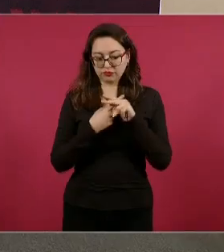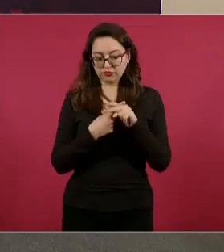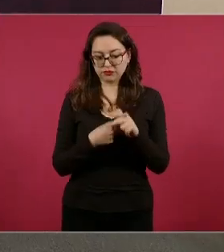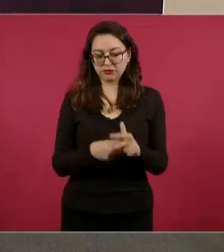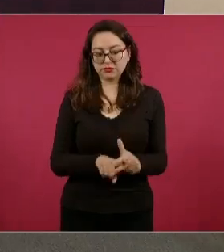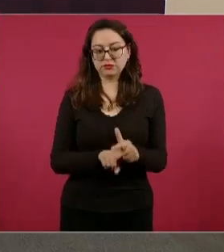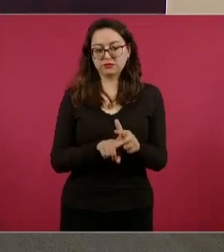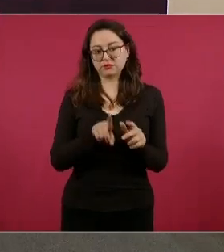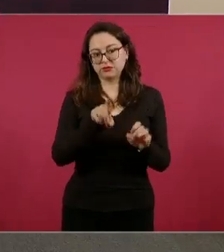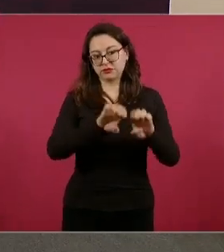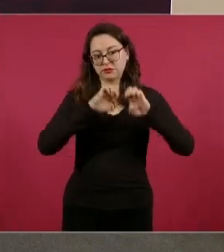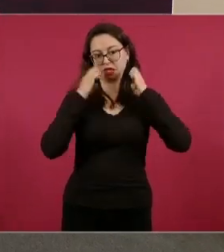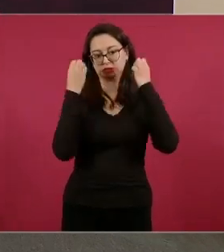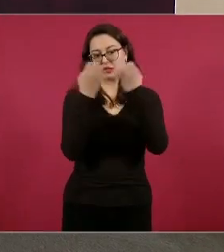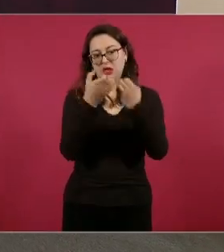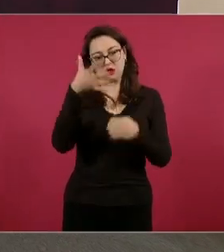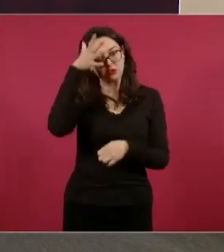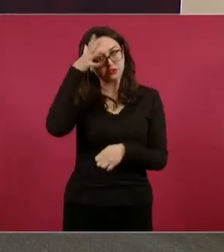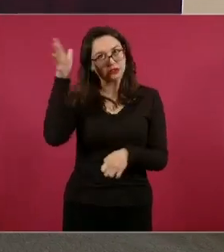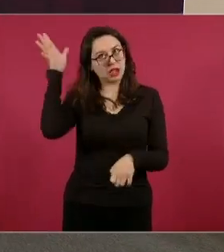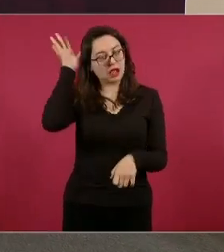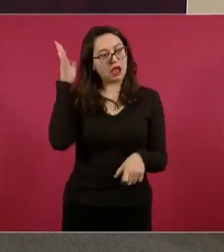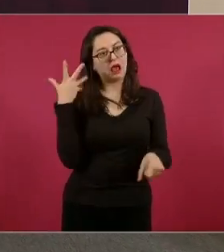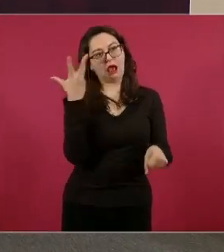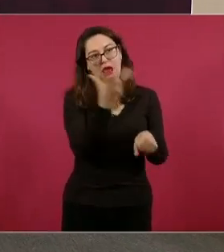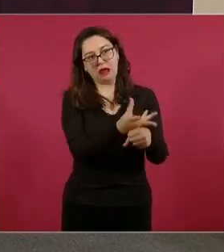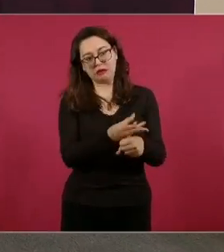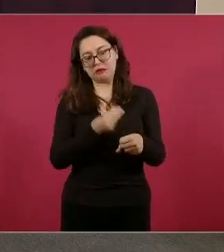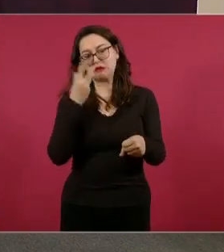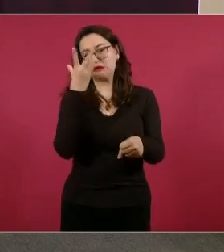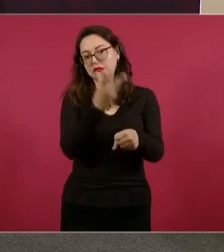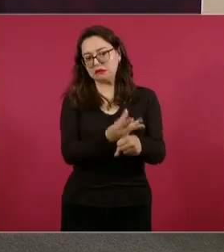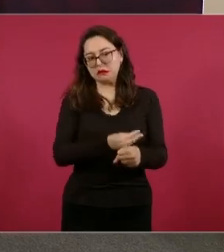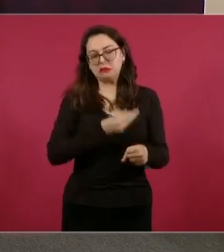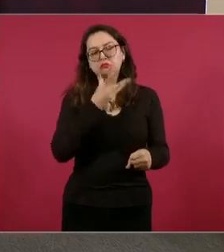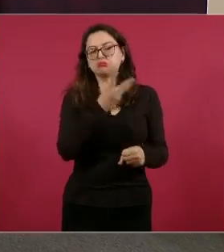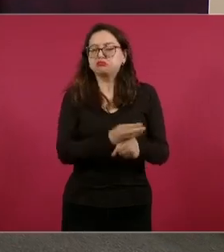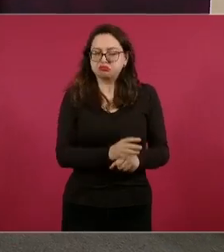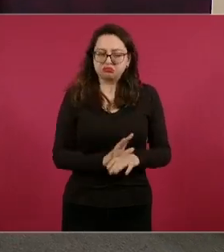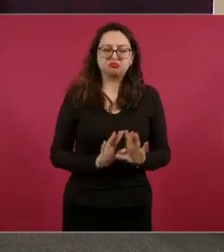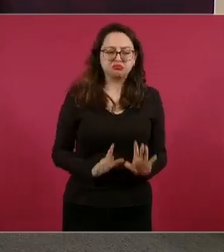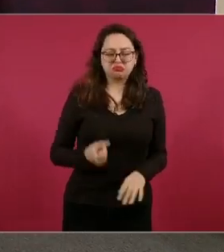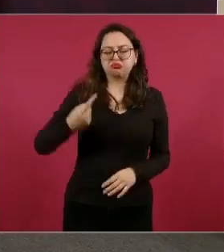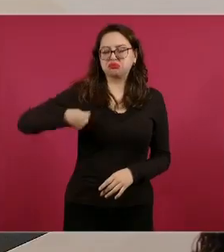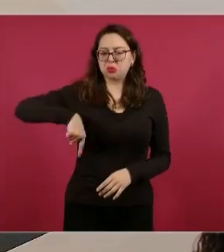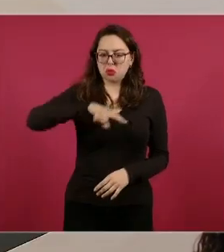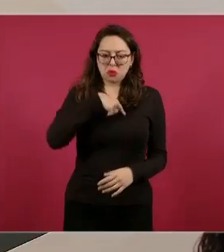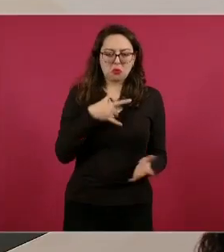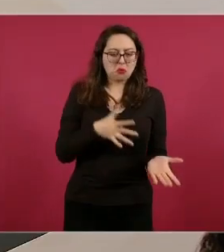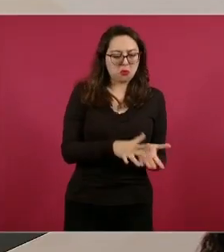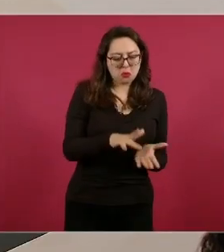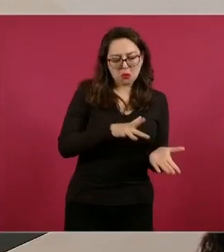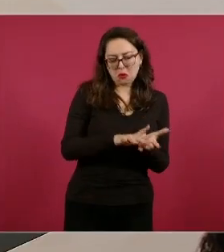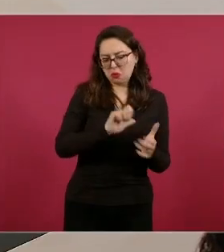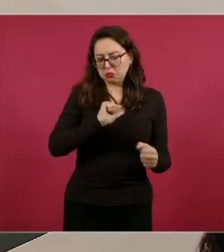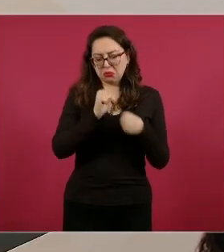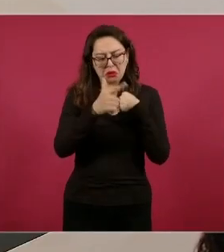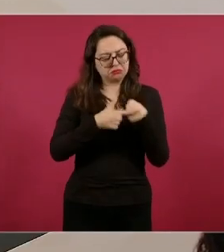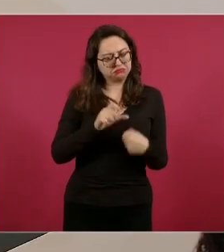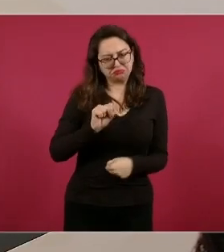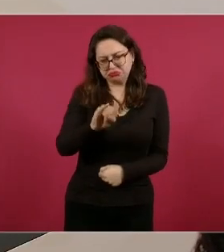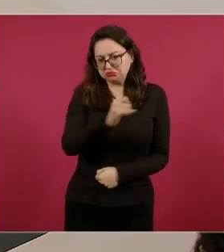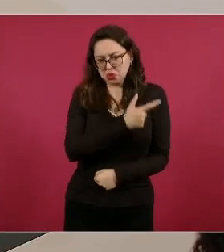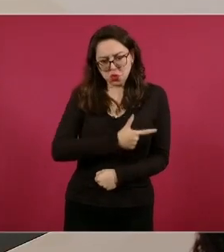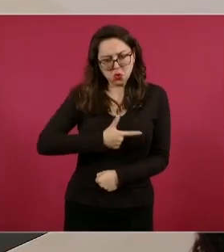rehabilitación del Estadio Azteca, o sea, y estamos ayudando en todo lo